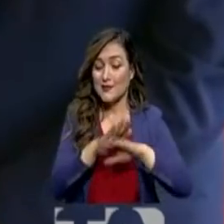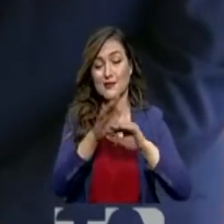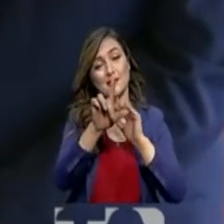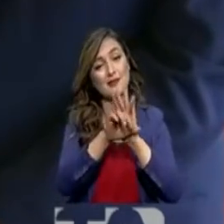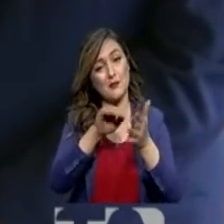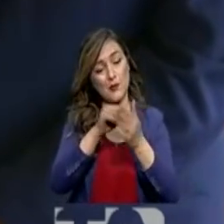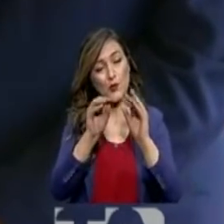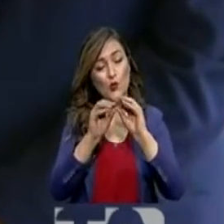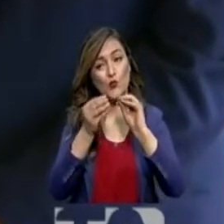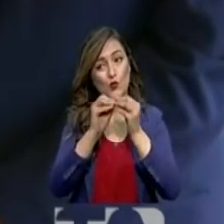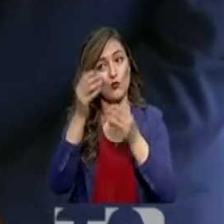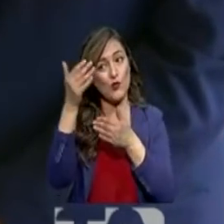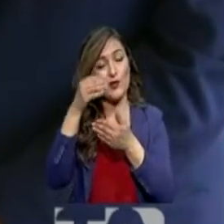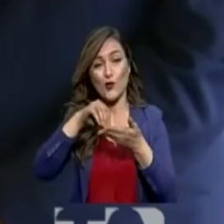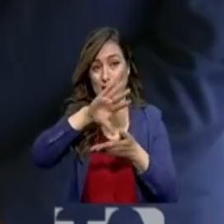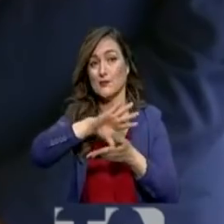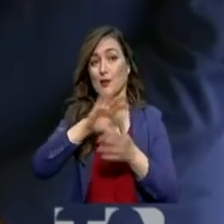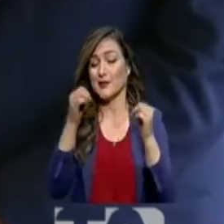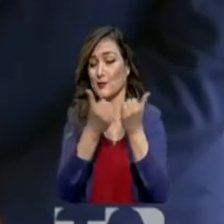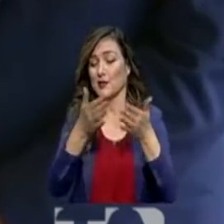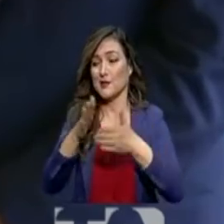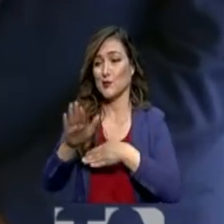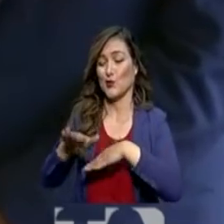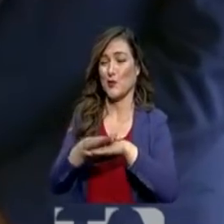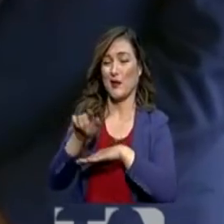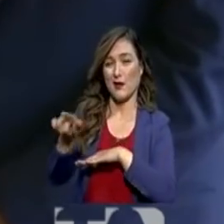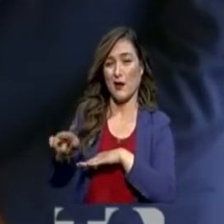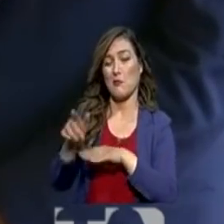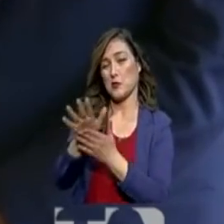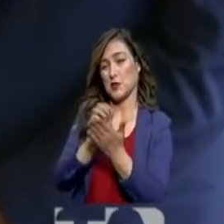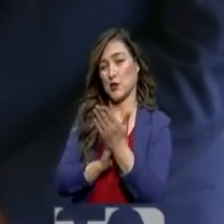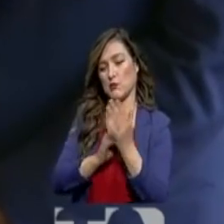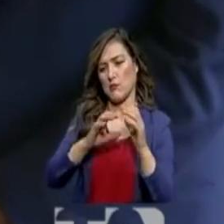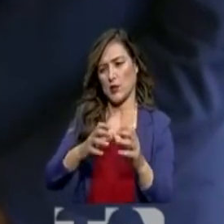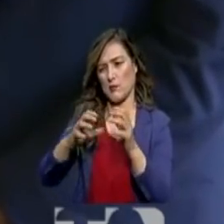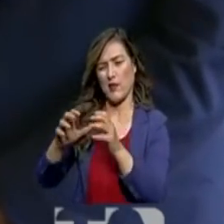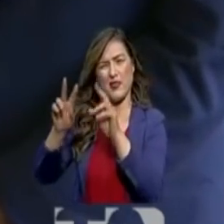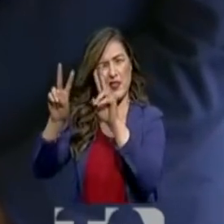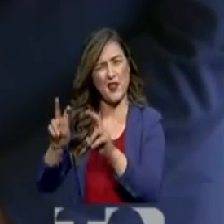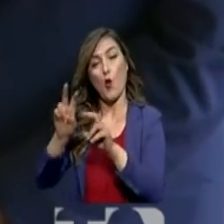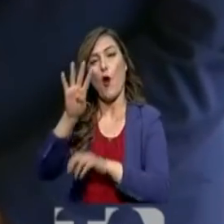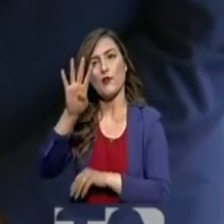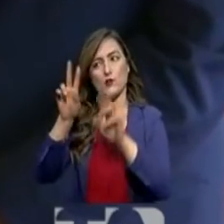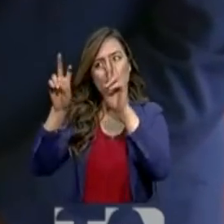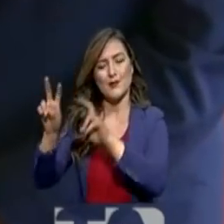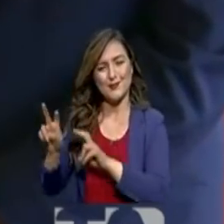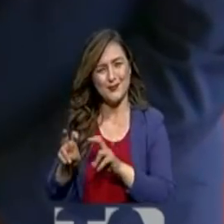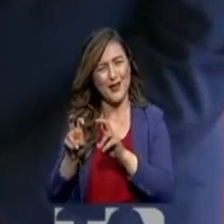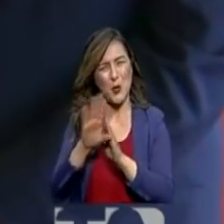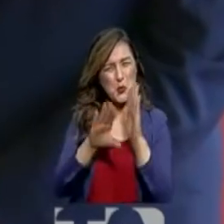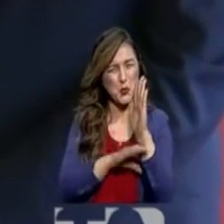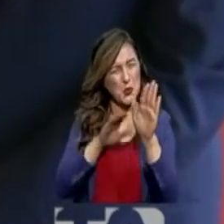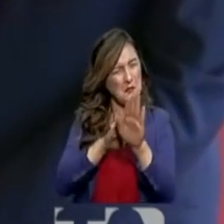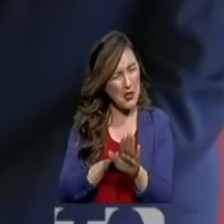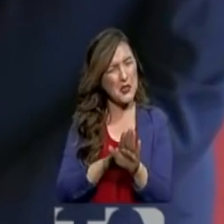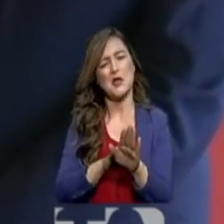los miembros de esta Asamblea Nacional respecto a la constitucionalidad de este proyecto de ley que en pocos minutos más va a ser entregado. ¿Cómo va a